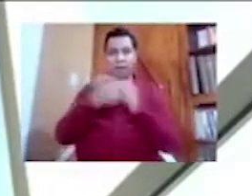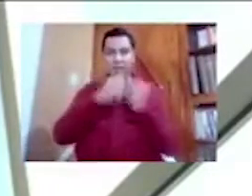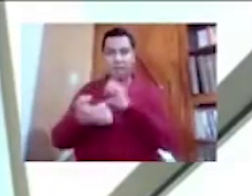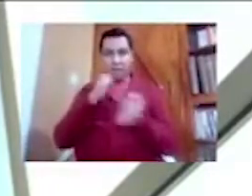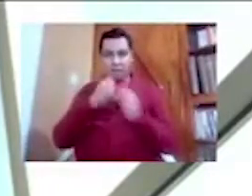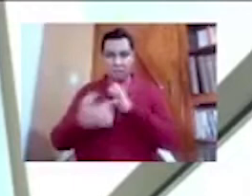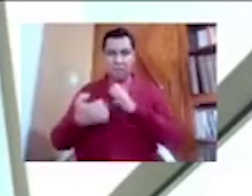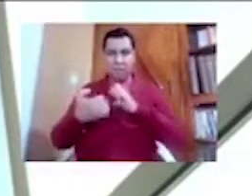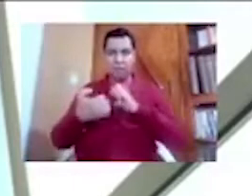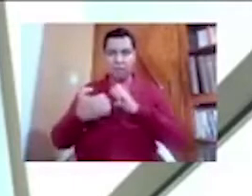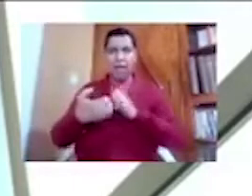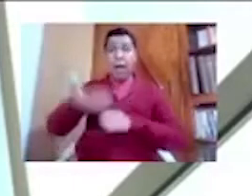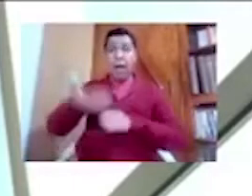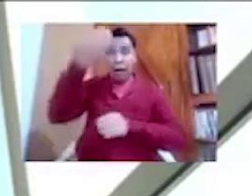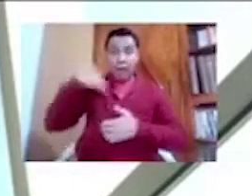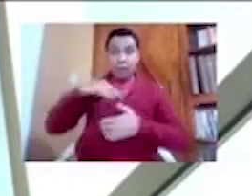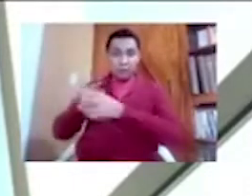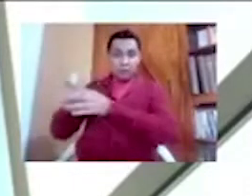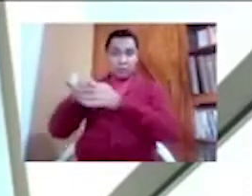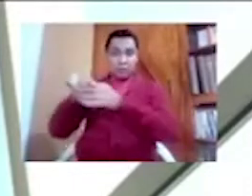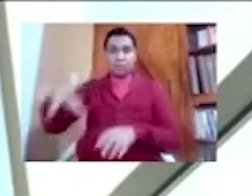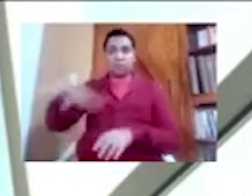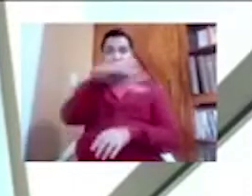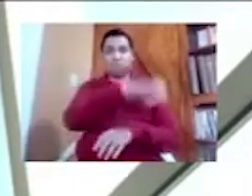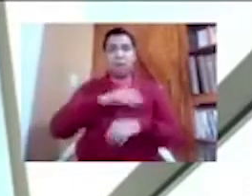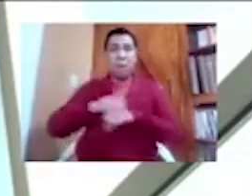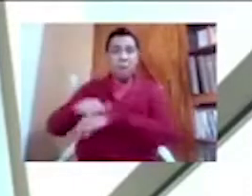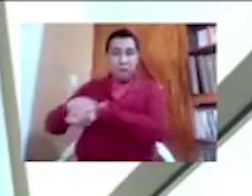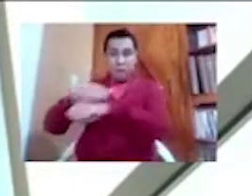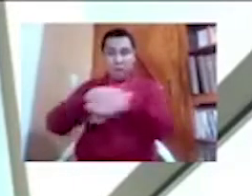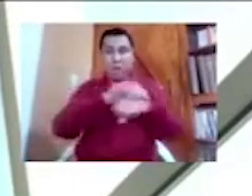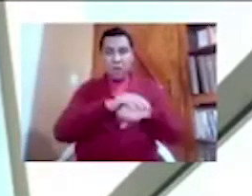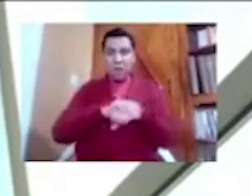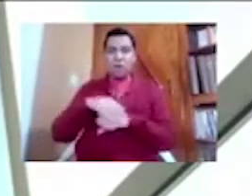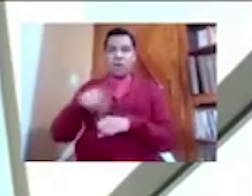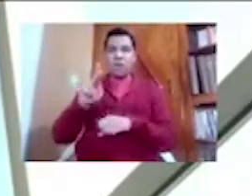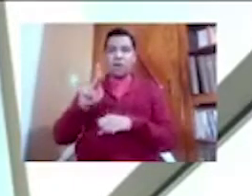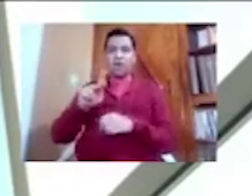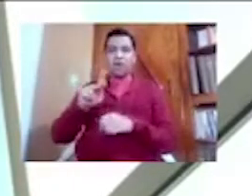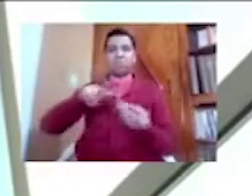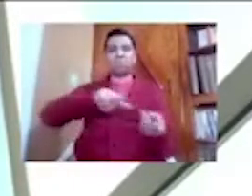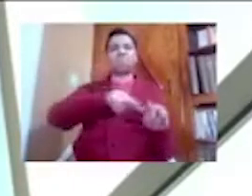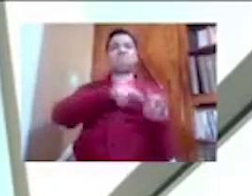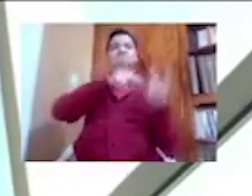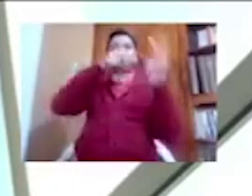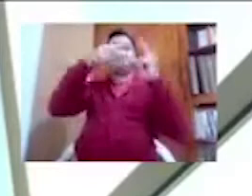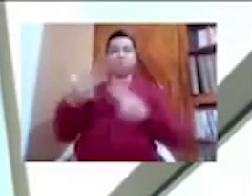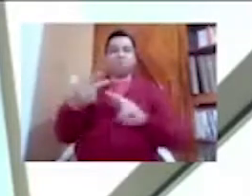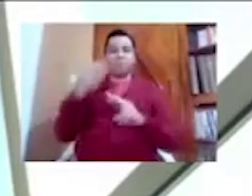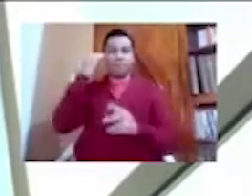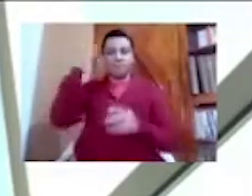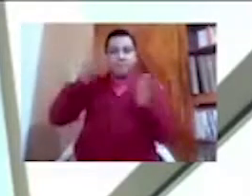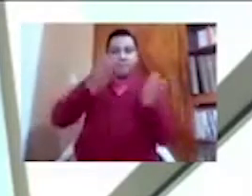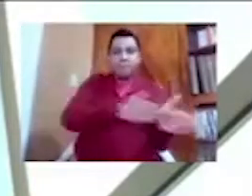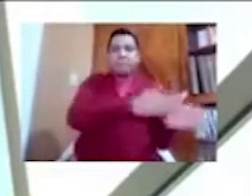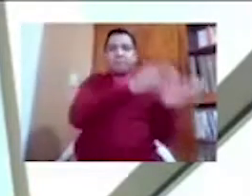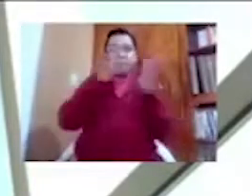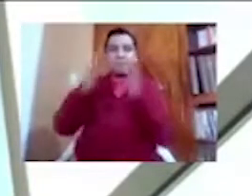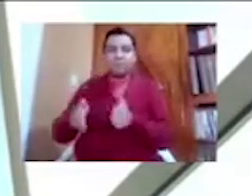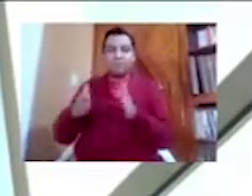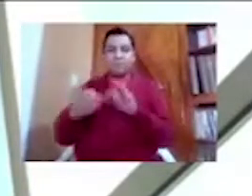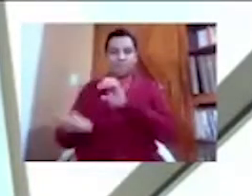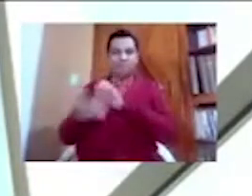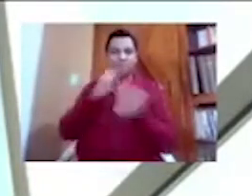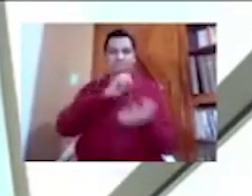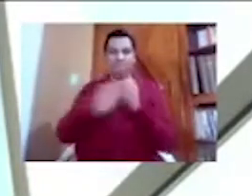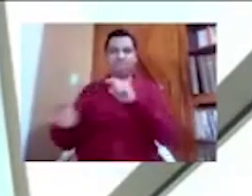antiguos aliados que en algún momento aprovechan la oportunidad de poder sustituirlos. Y también me gustaría mucho hablar del